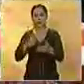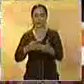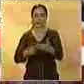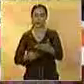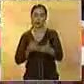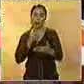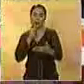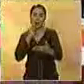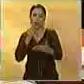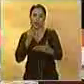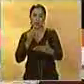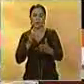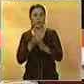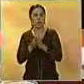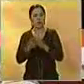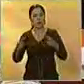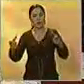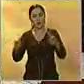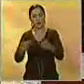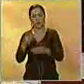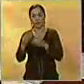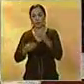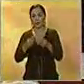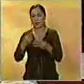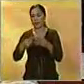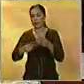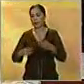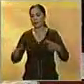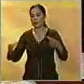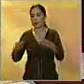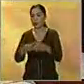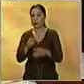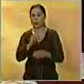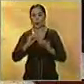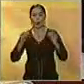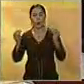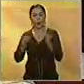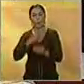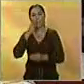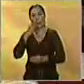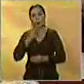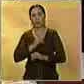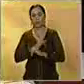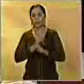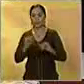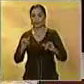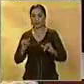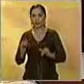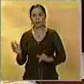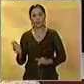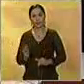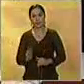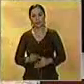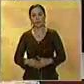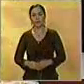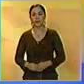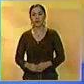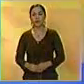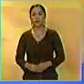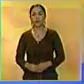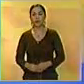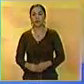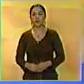e informen respecto a las reuniones que van a sostener con diferentes grupos y organizaciones políticas. Con esta información retornamos con ustedes a lo que ocurre.